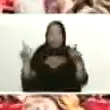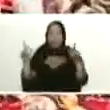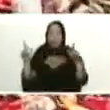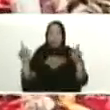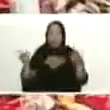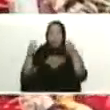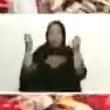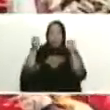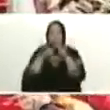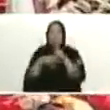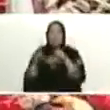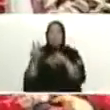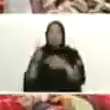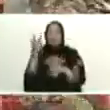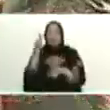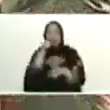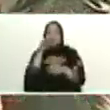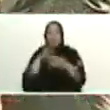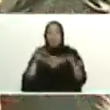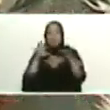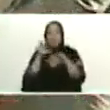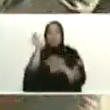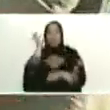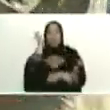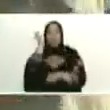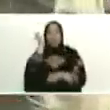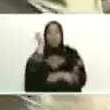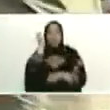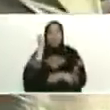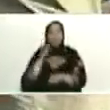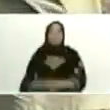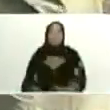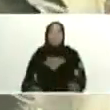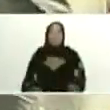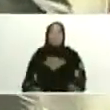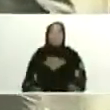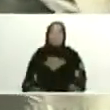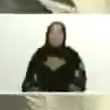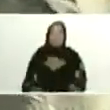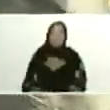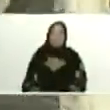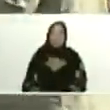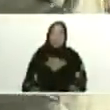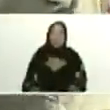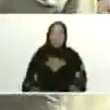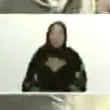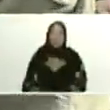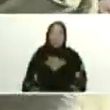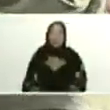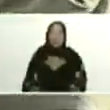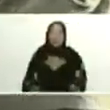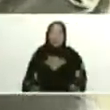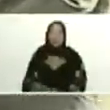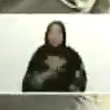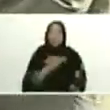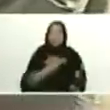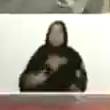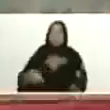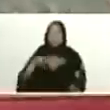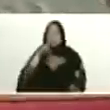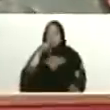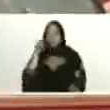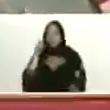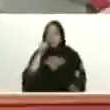tercer hito histórico lo va a explicar la capitán Desiree Valerón. Valerón. Mi comandante en jefe, el tercer